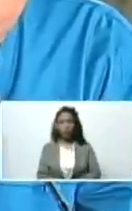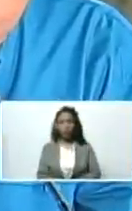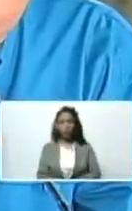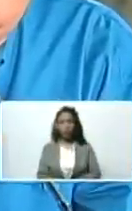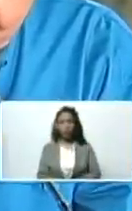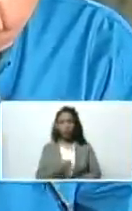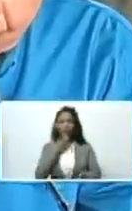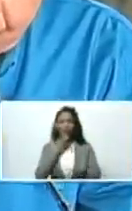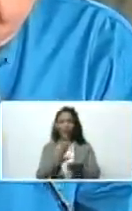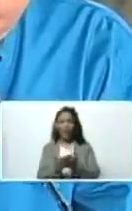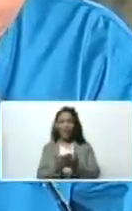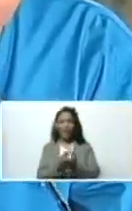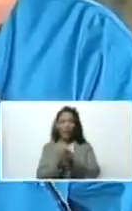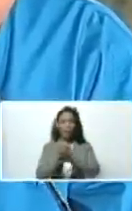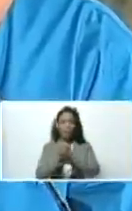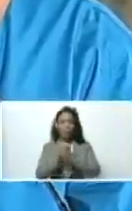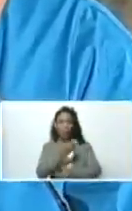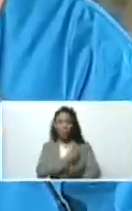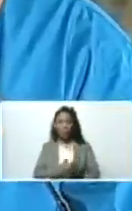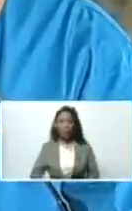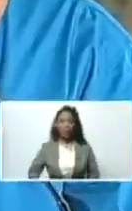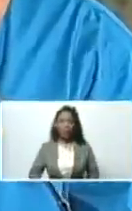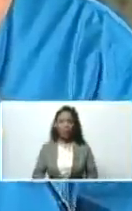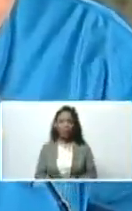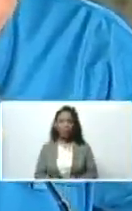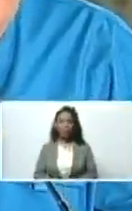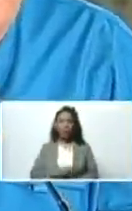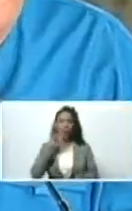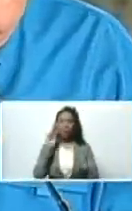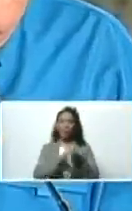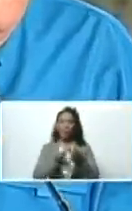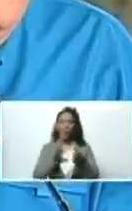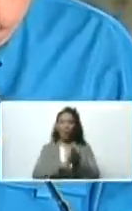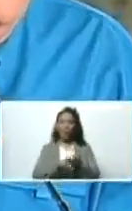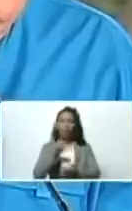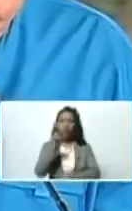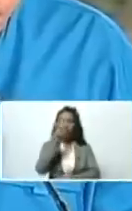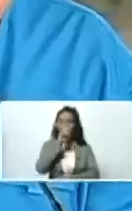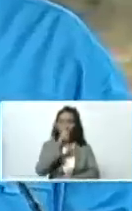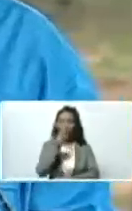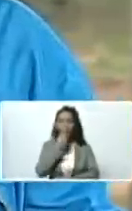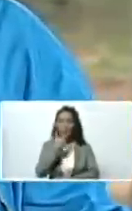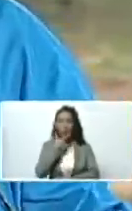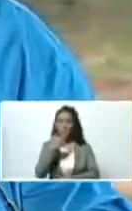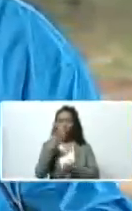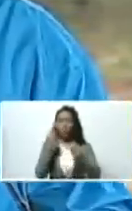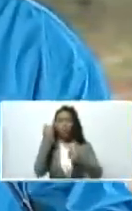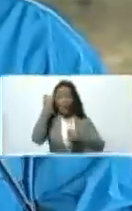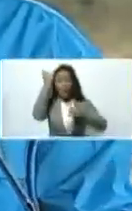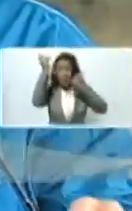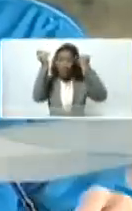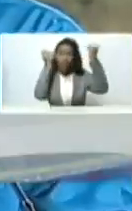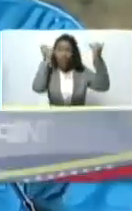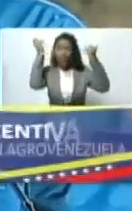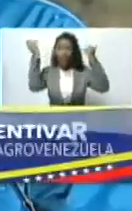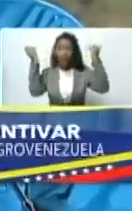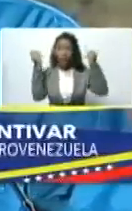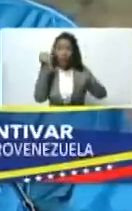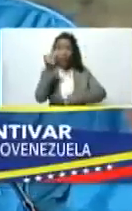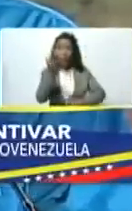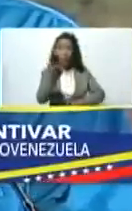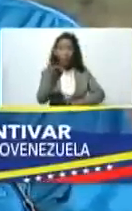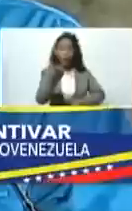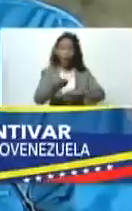gracias compañero presidente de verdad que ha sido dos años hermosos de mucha creación y usted hace una